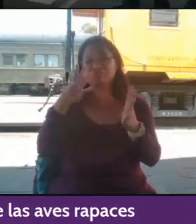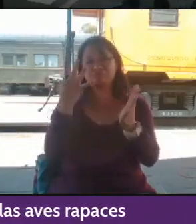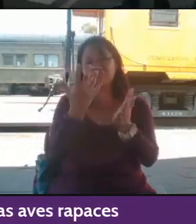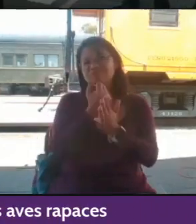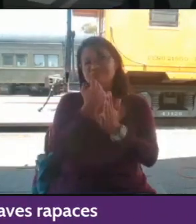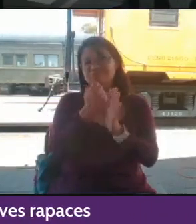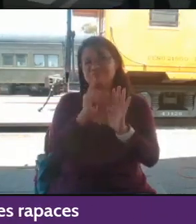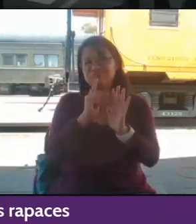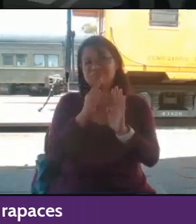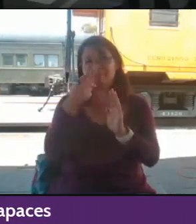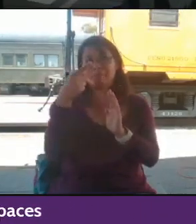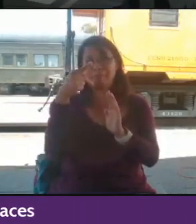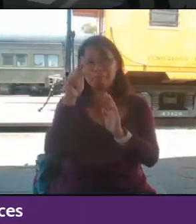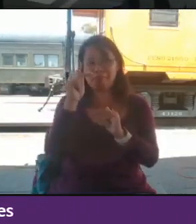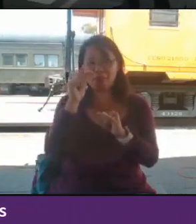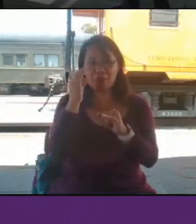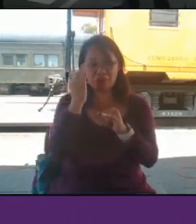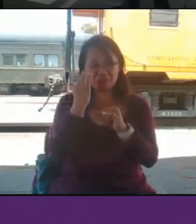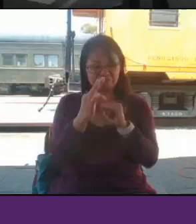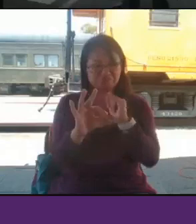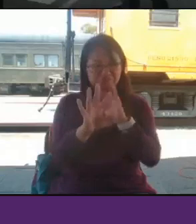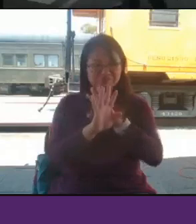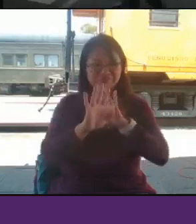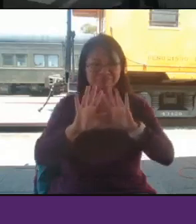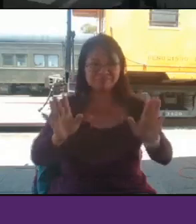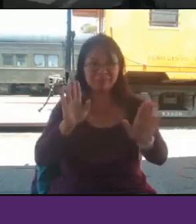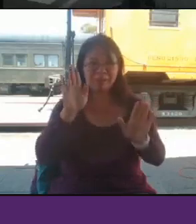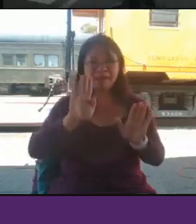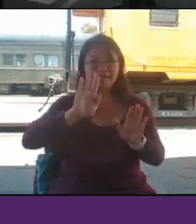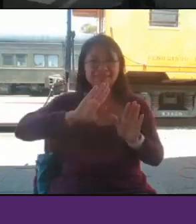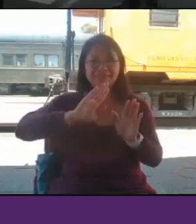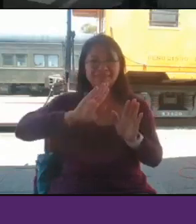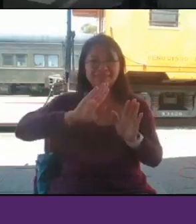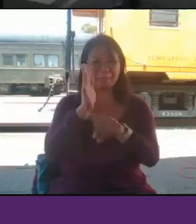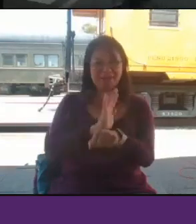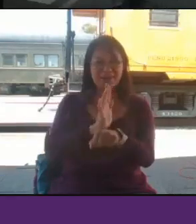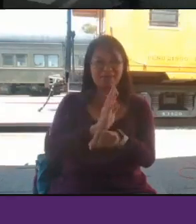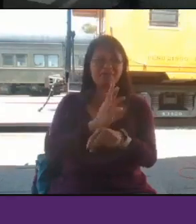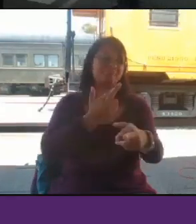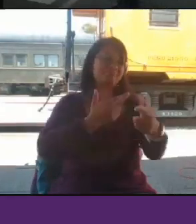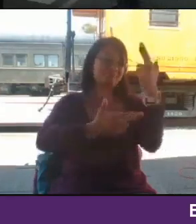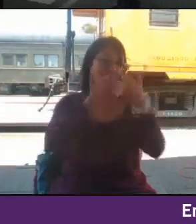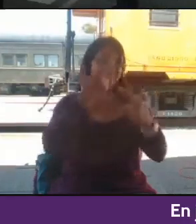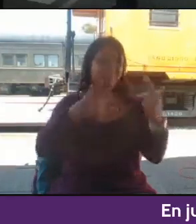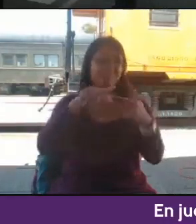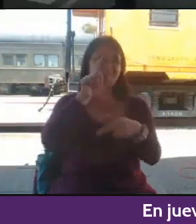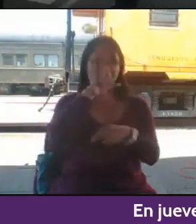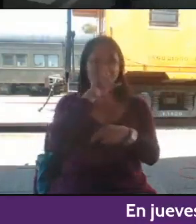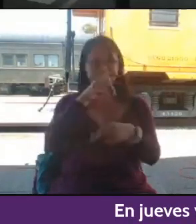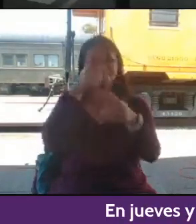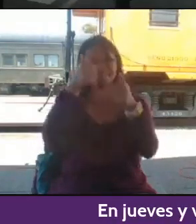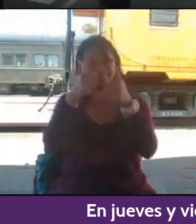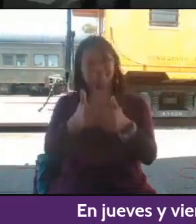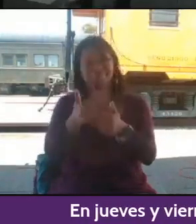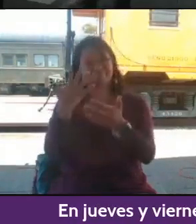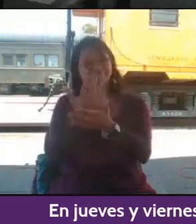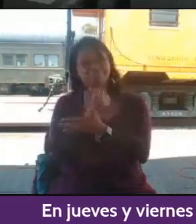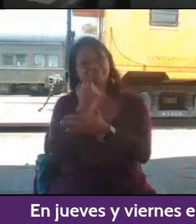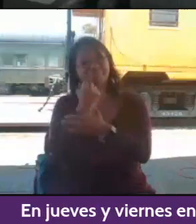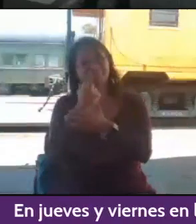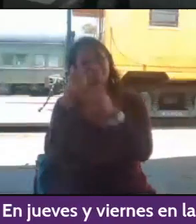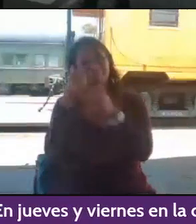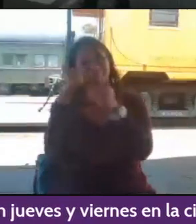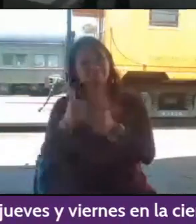en un final digno de Marvel. Ahí regresó el gavilán y fue el que se quedó en la cavidad, ¿no? A final de cuentas, él fue el que